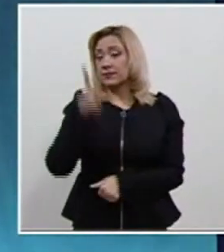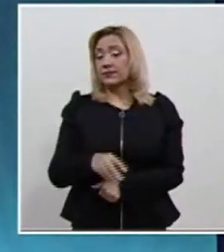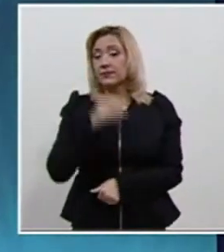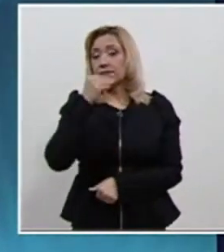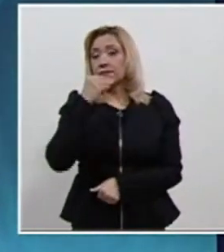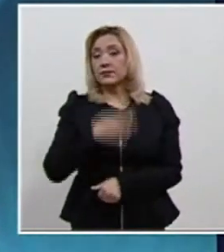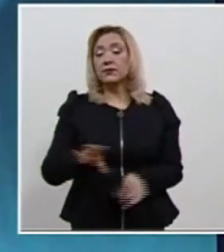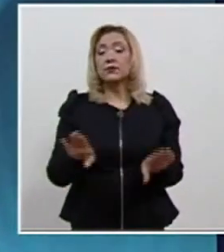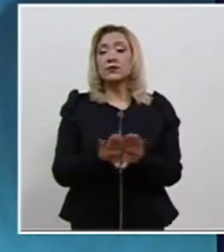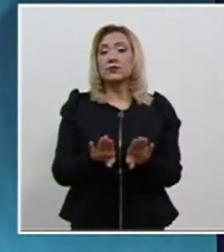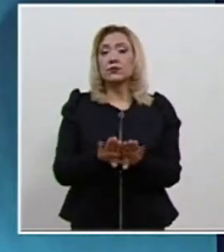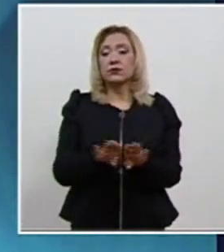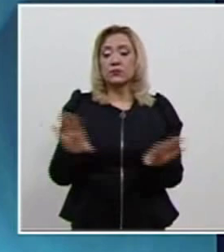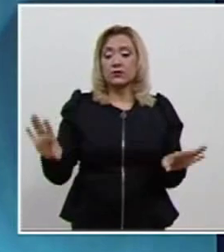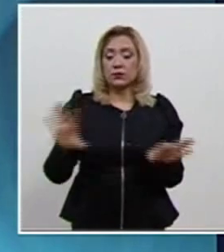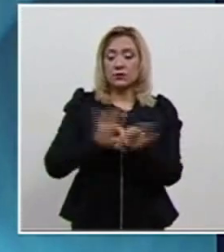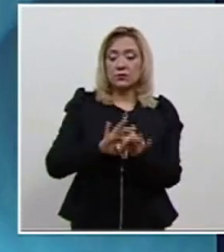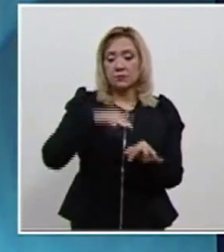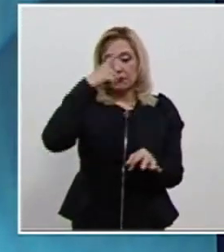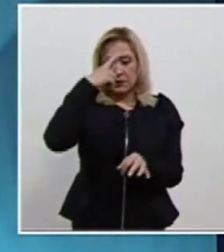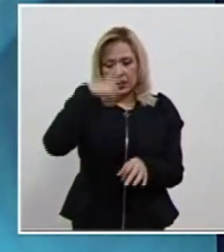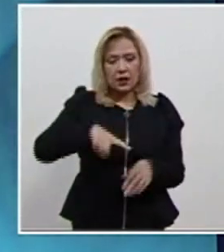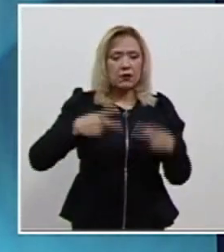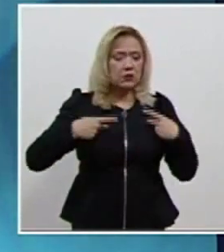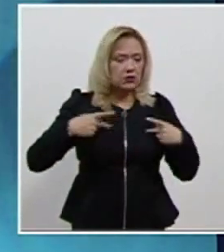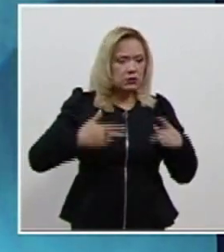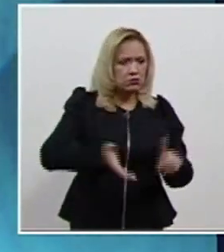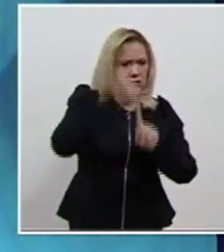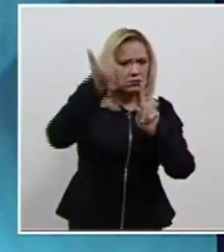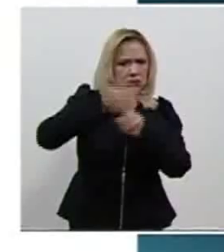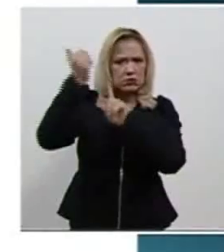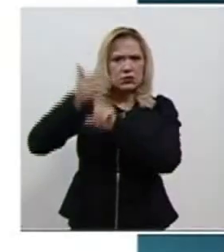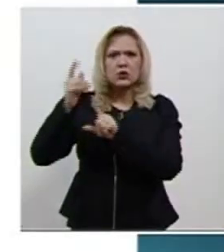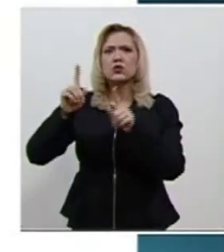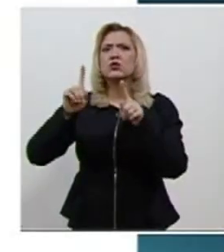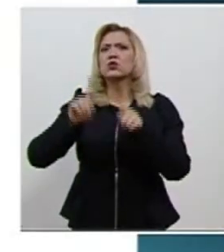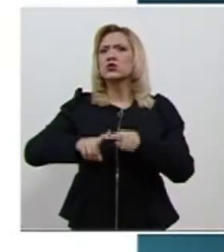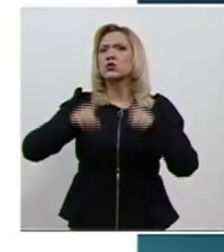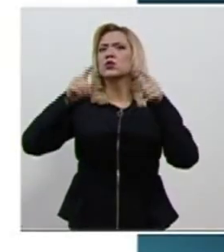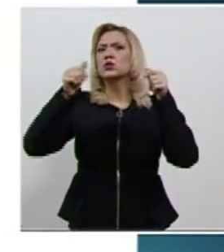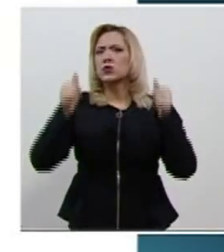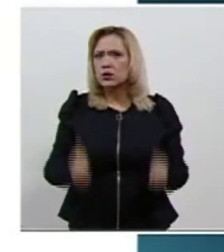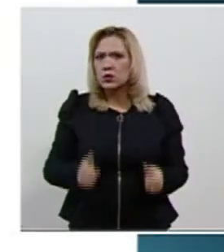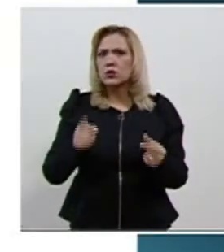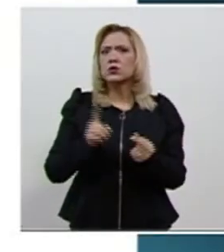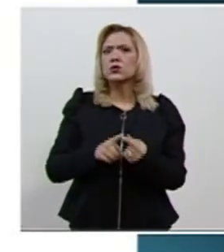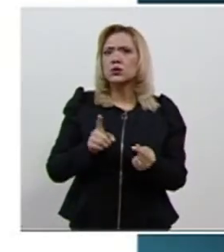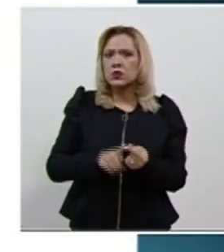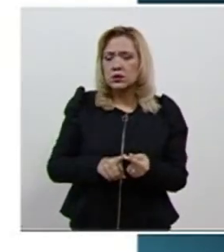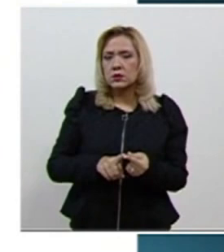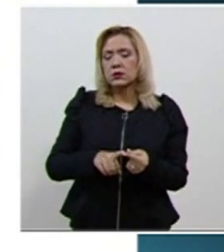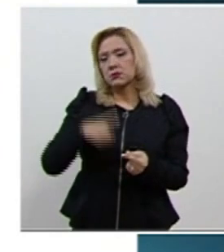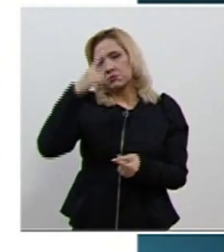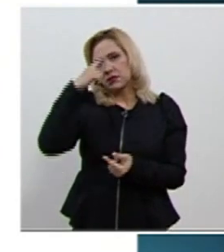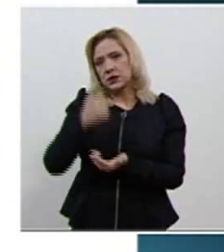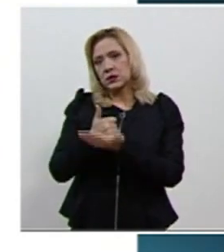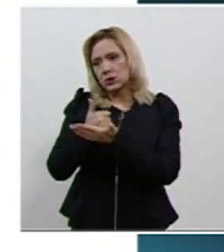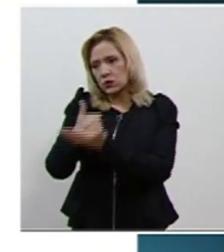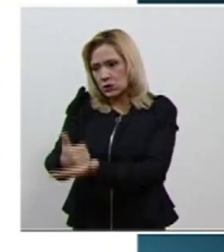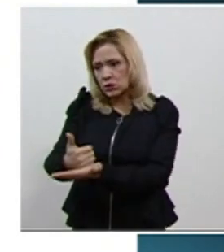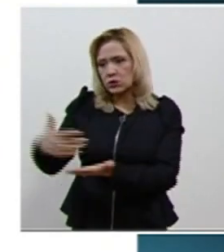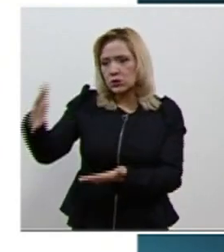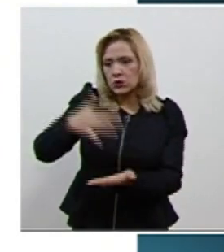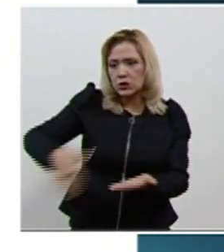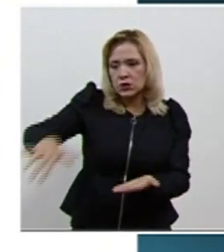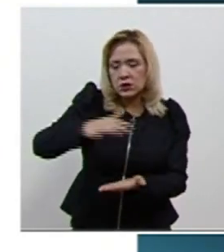ambivalente con la desaparición forzada. Por un lado, pueden coadyuvar con la persona o grupo que comete el delito, pero también es una